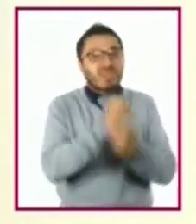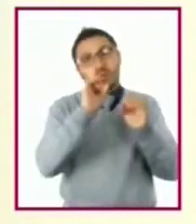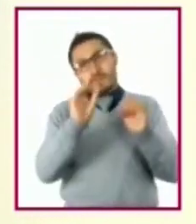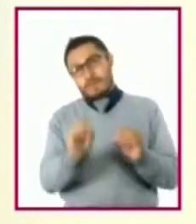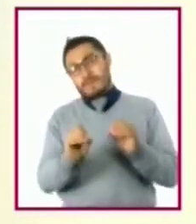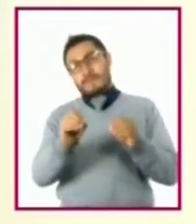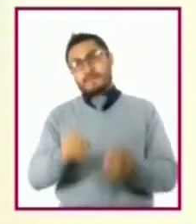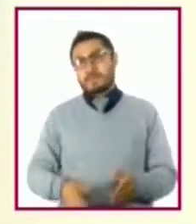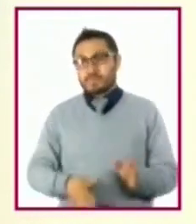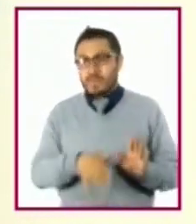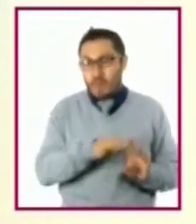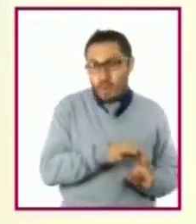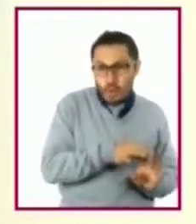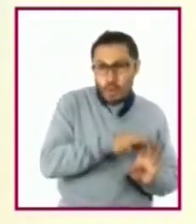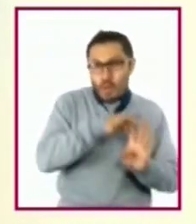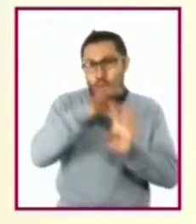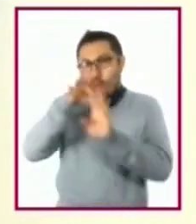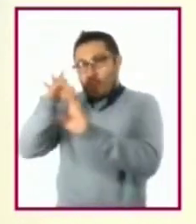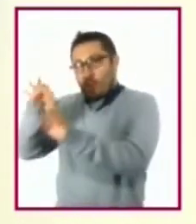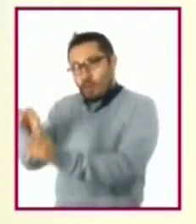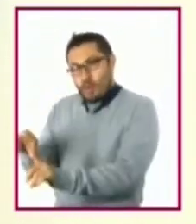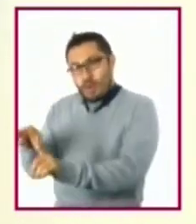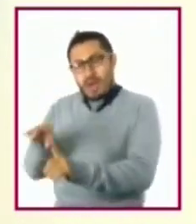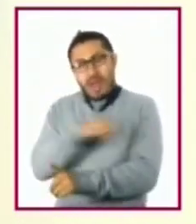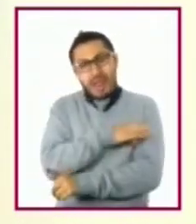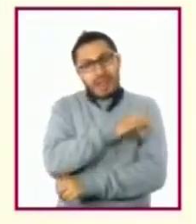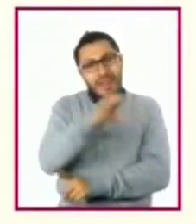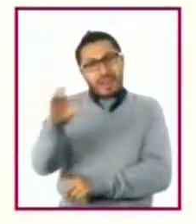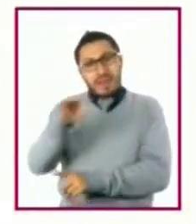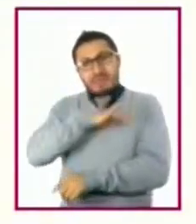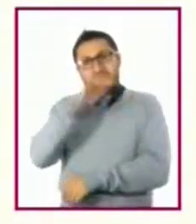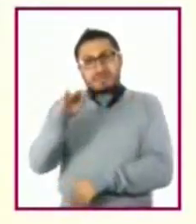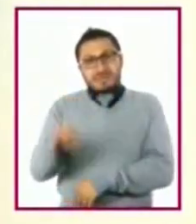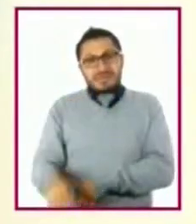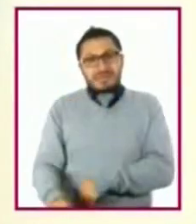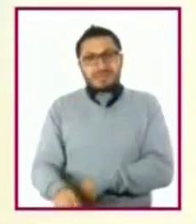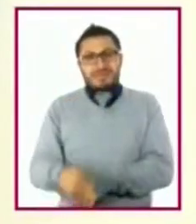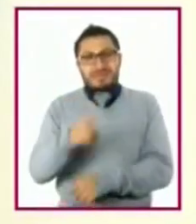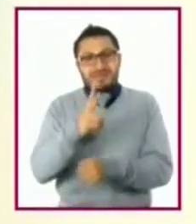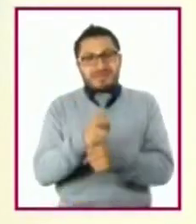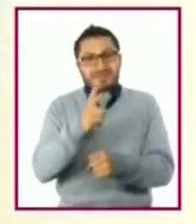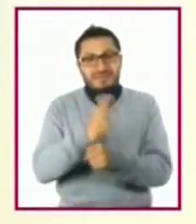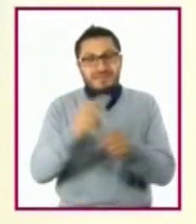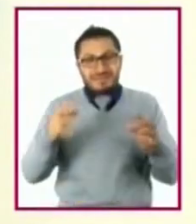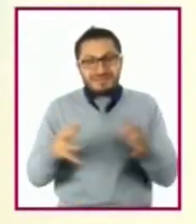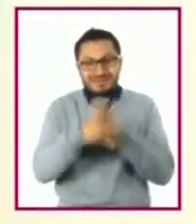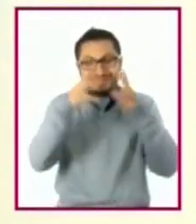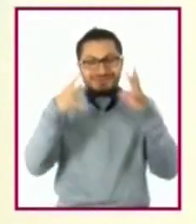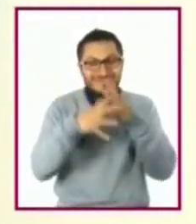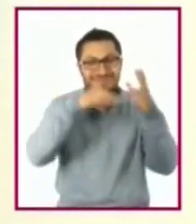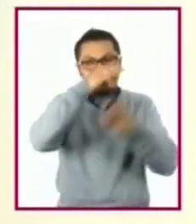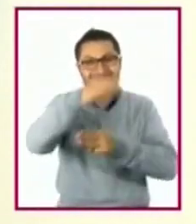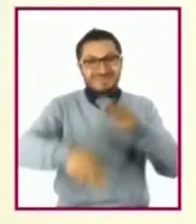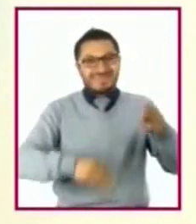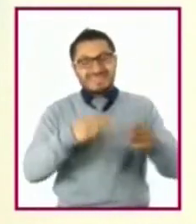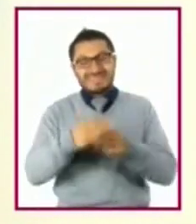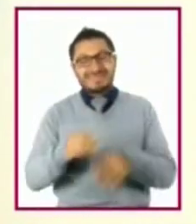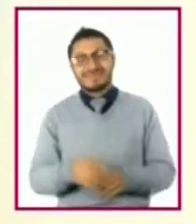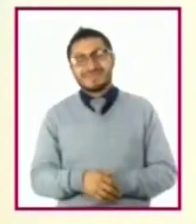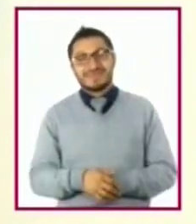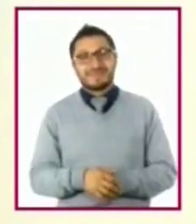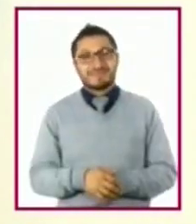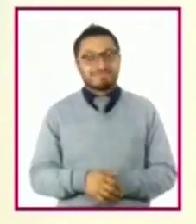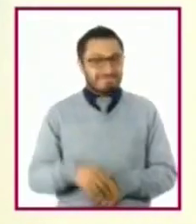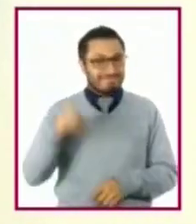los campos de concentración durante la Segunda Guerra Mundial. Cuesta trabajo pensar que una persona pueda